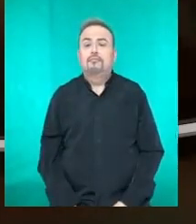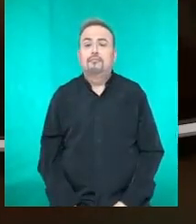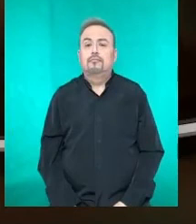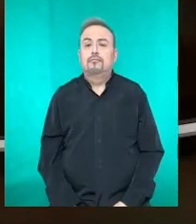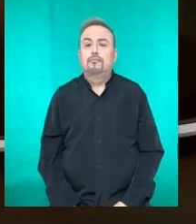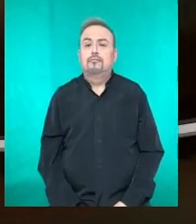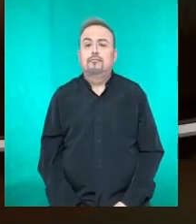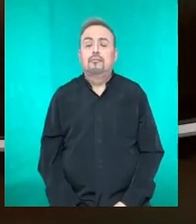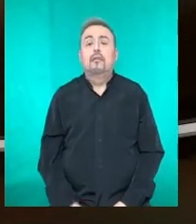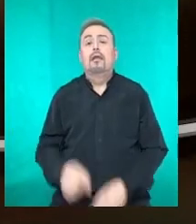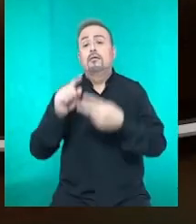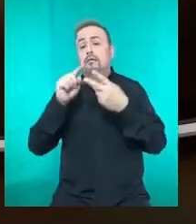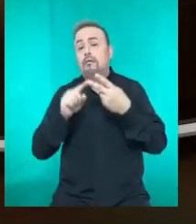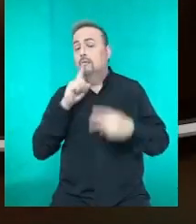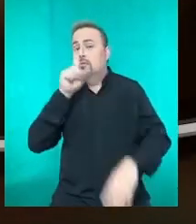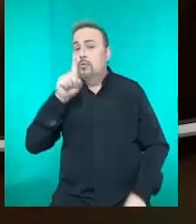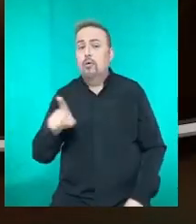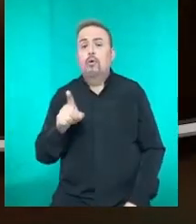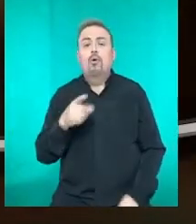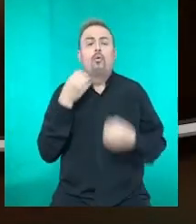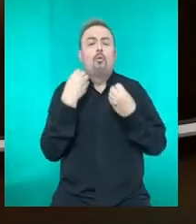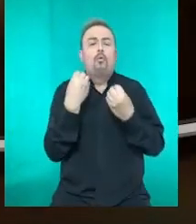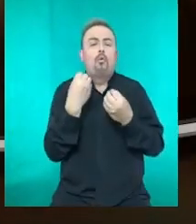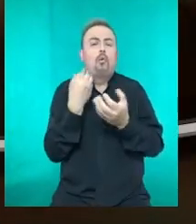¿Cuál es la conveniencia de construir sustentablemente?